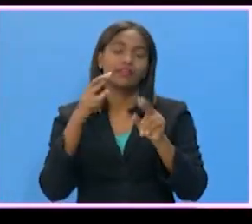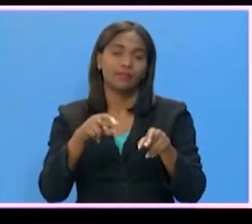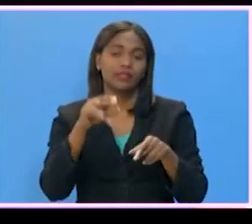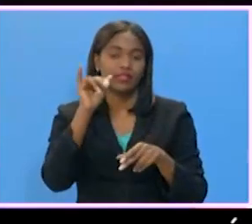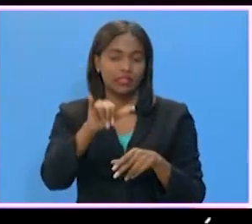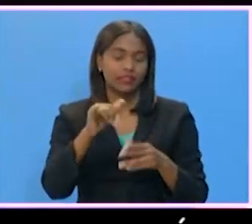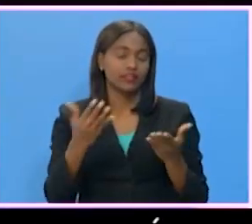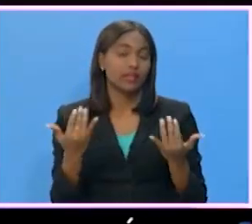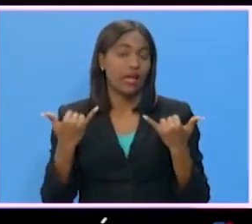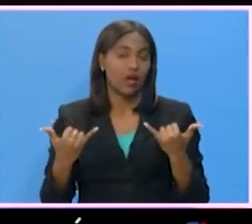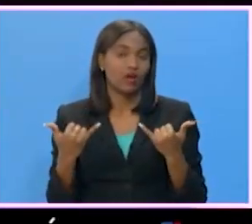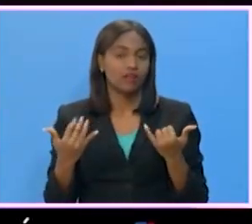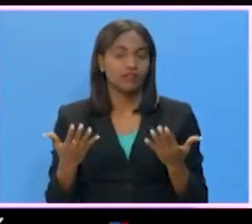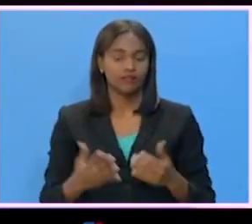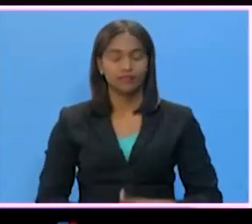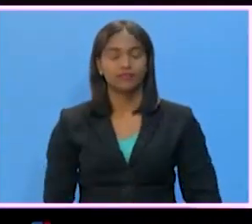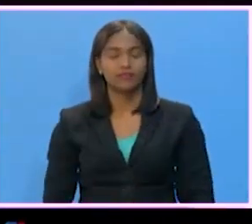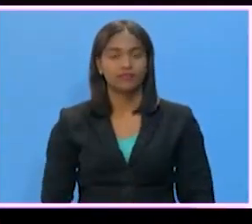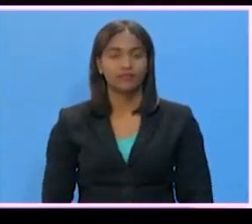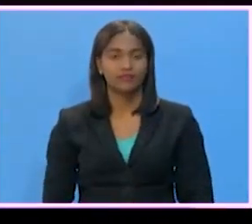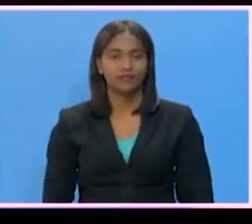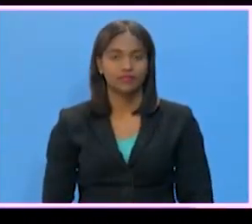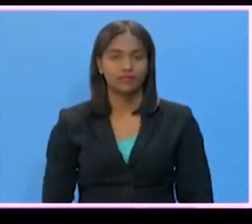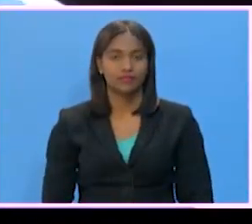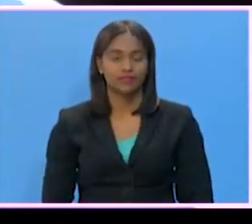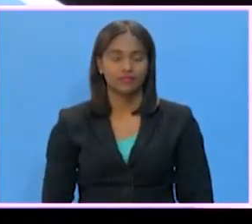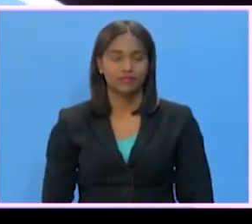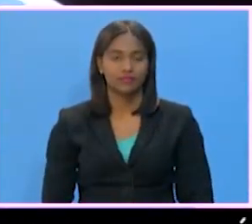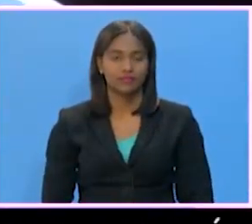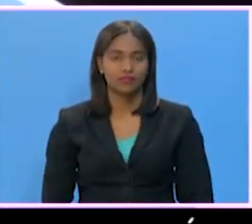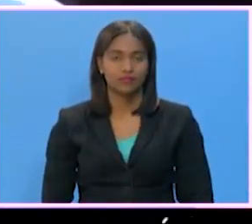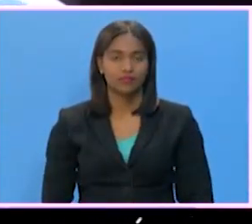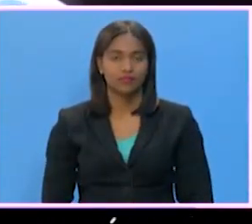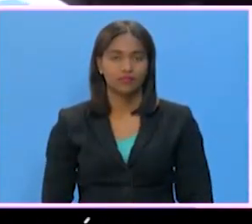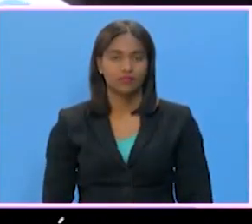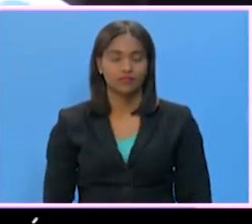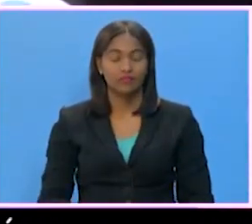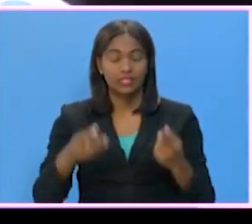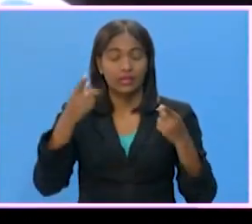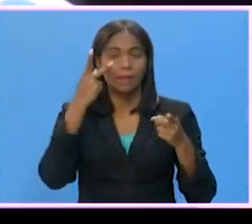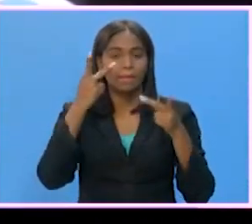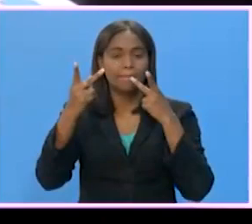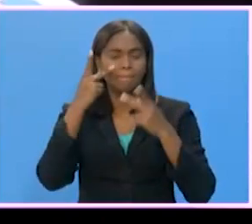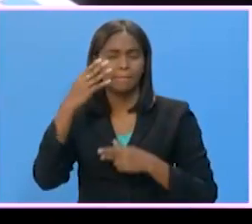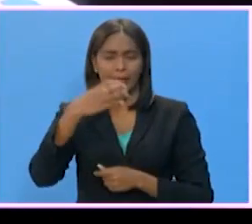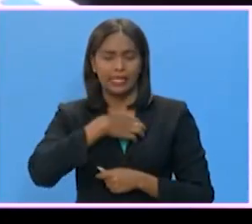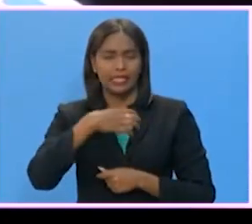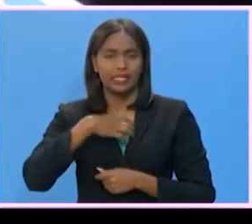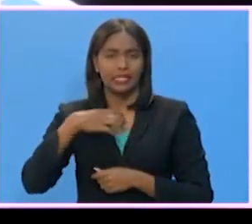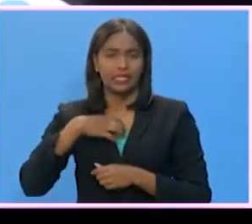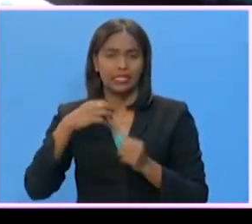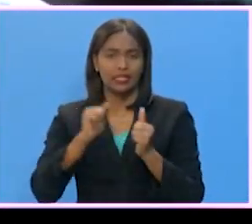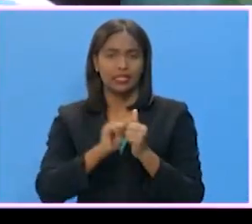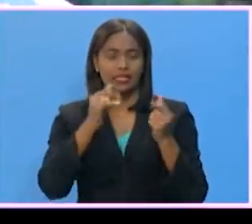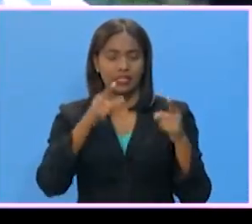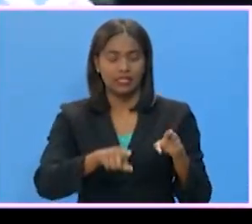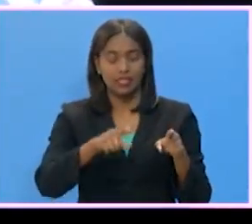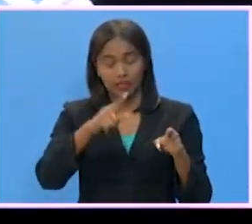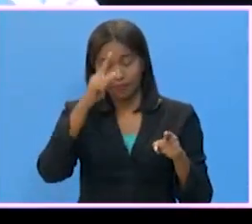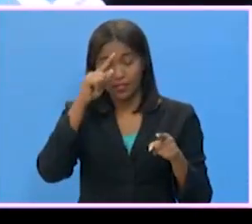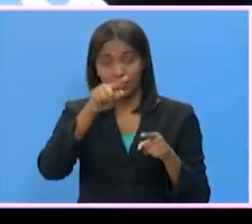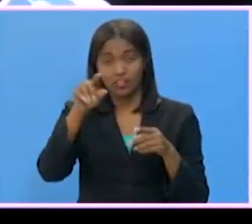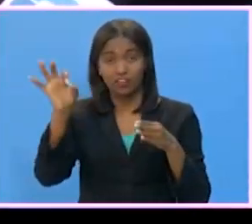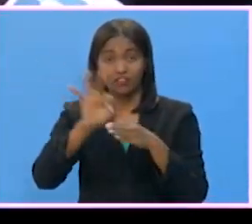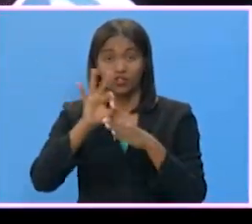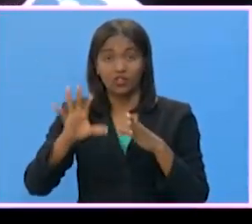es reelección, pues que viva la reelección. Ha surgido una inquietud del presidente de la República para que los